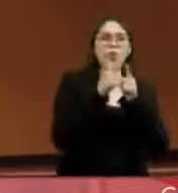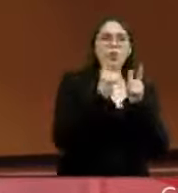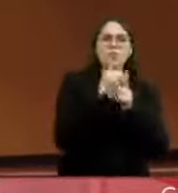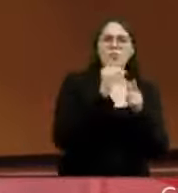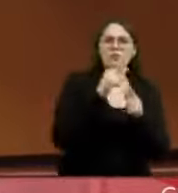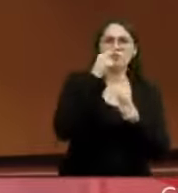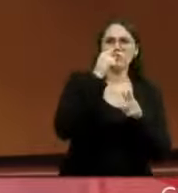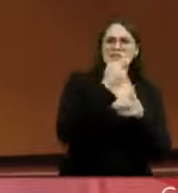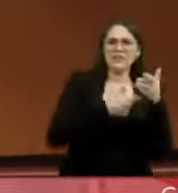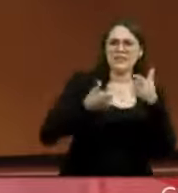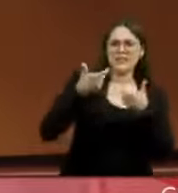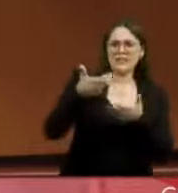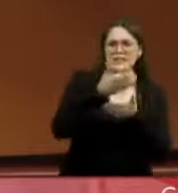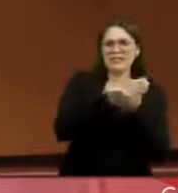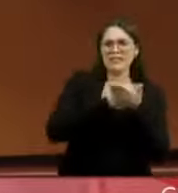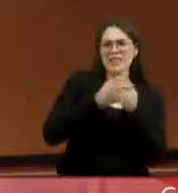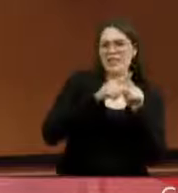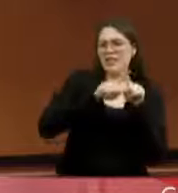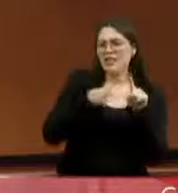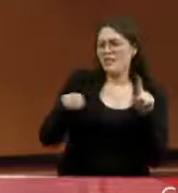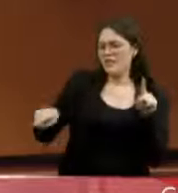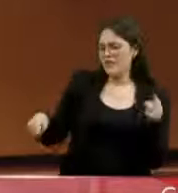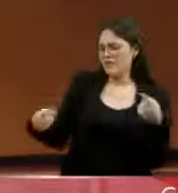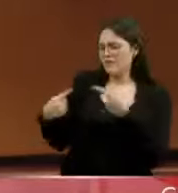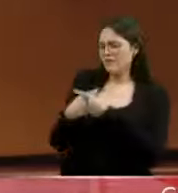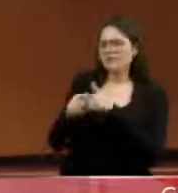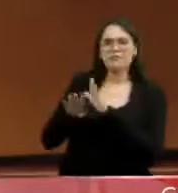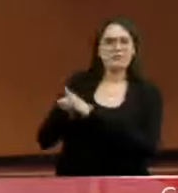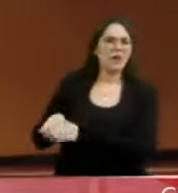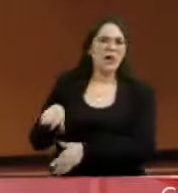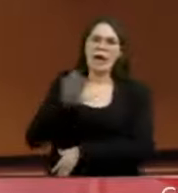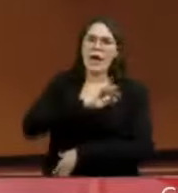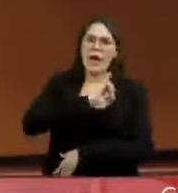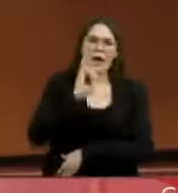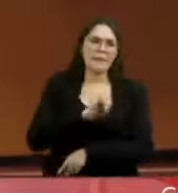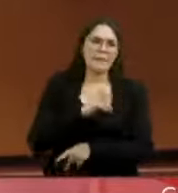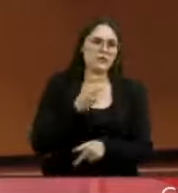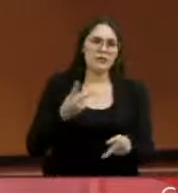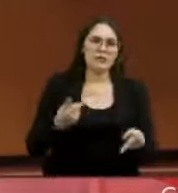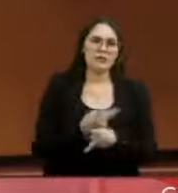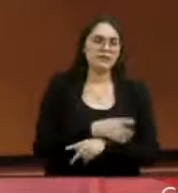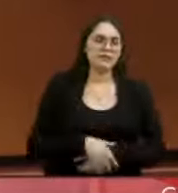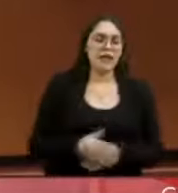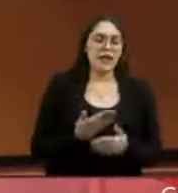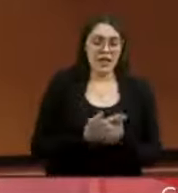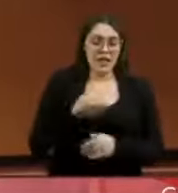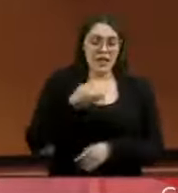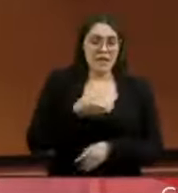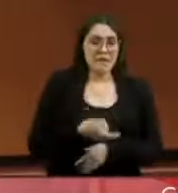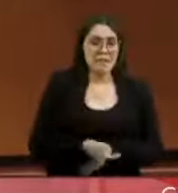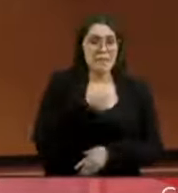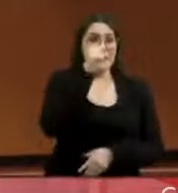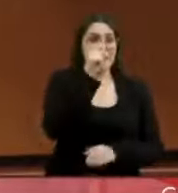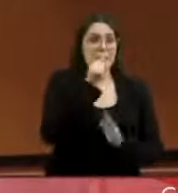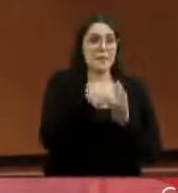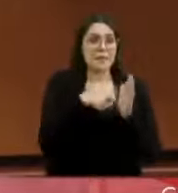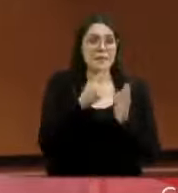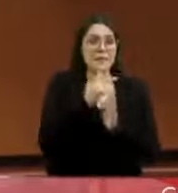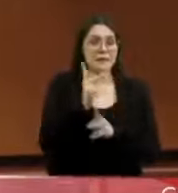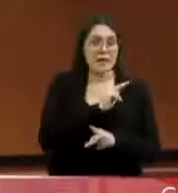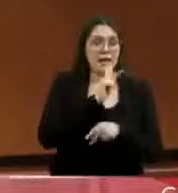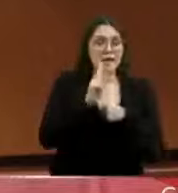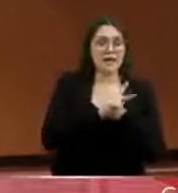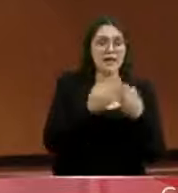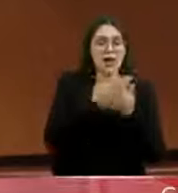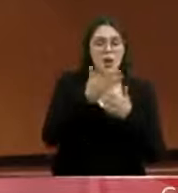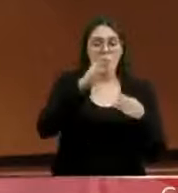y contraria a los intereses de su pueblo. Seremos el primer país en que con el voto universal,